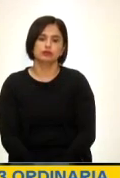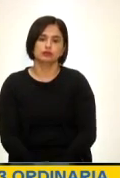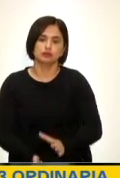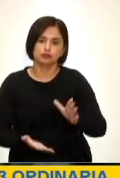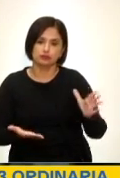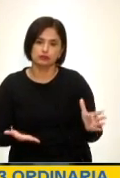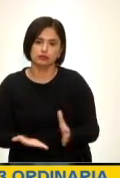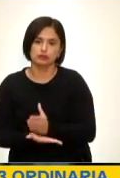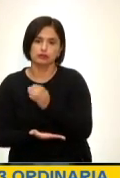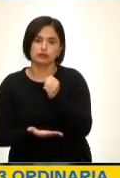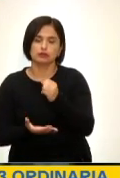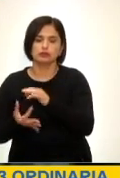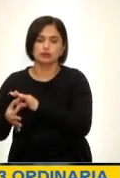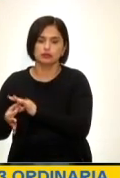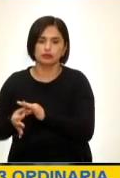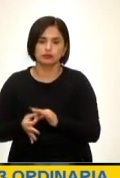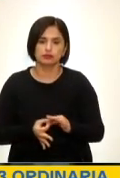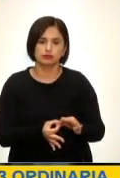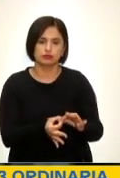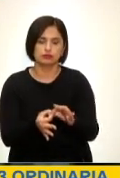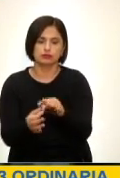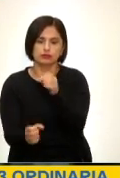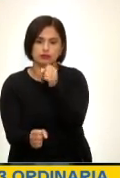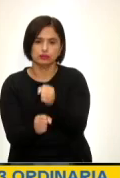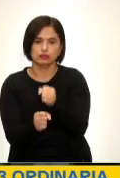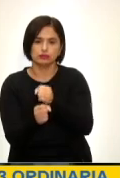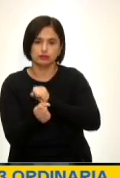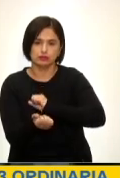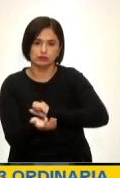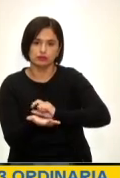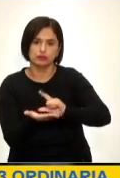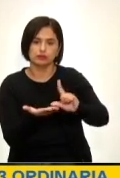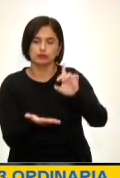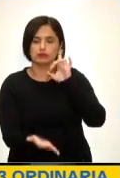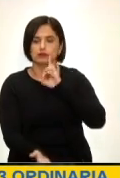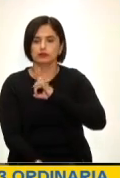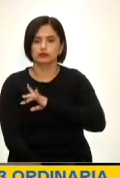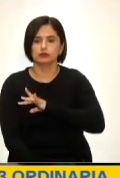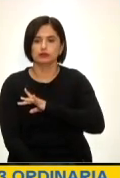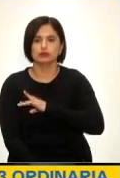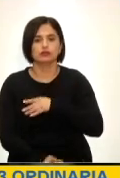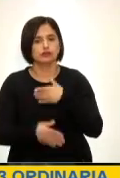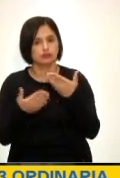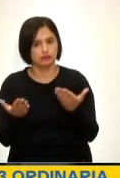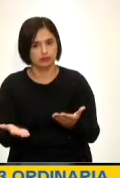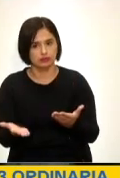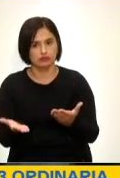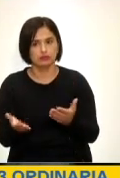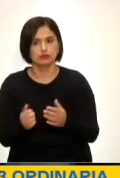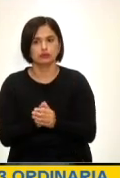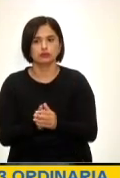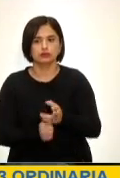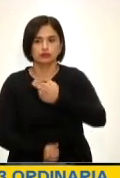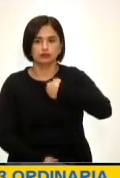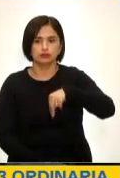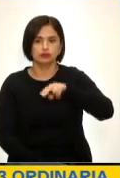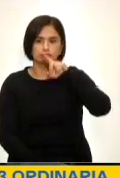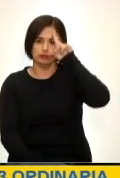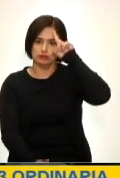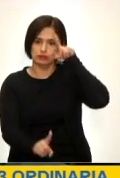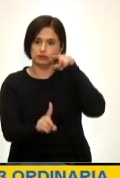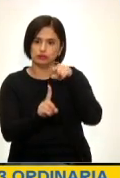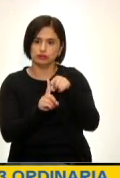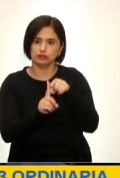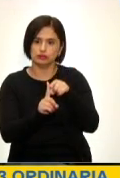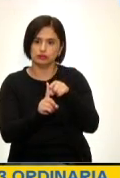la unidad y de trabajar por el progreso de Chile. Ese es nuestro norte, esa